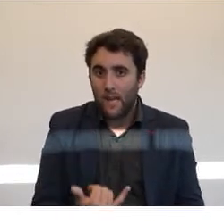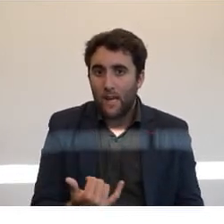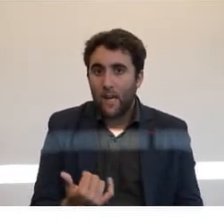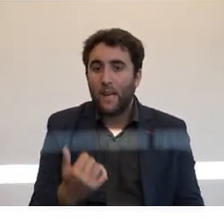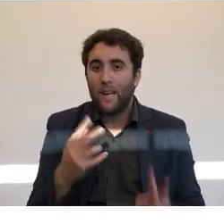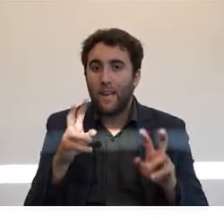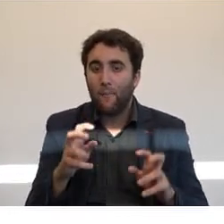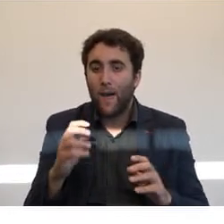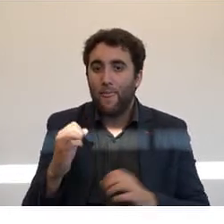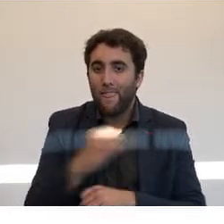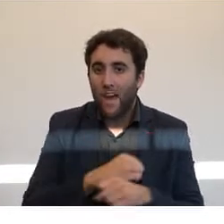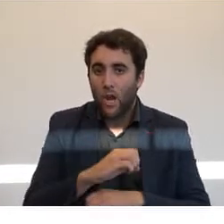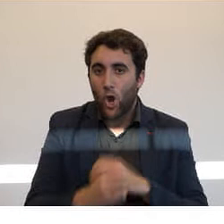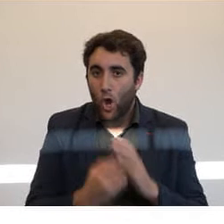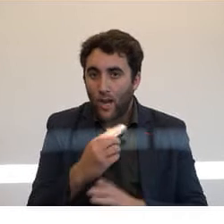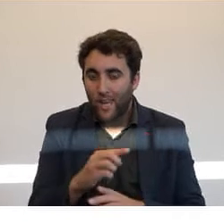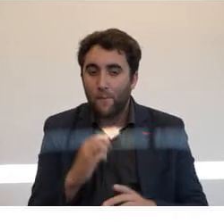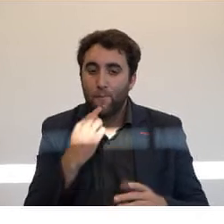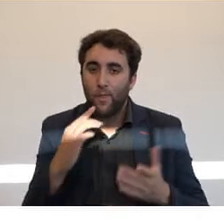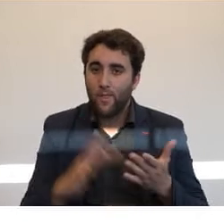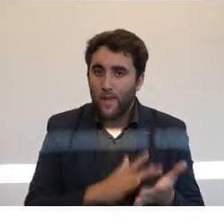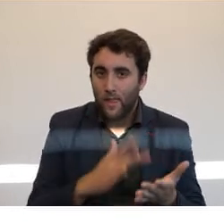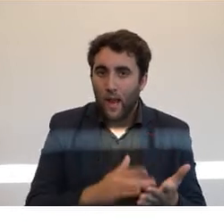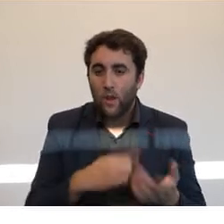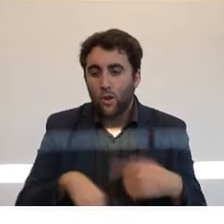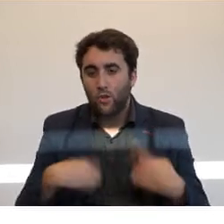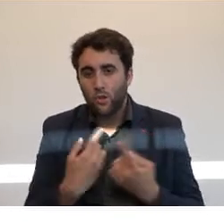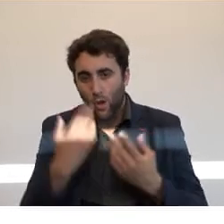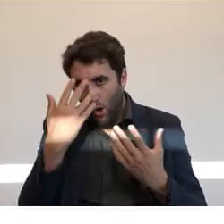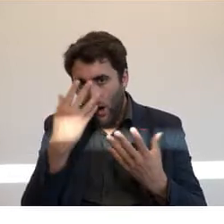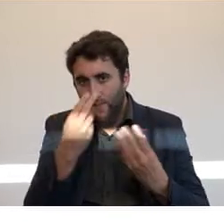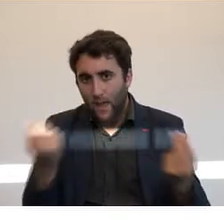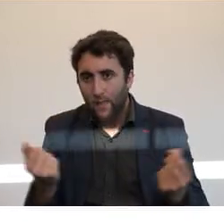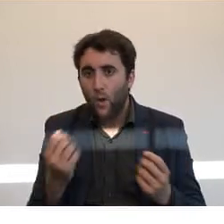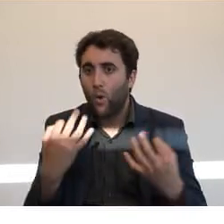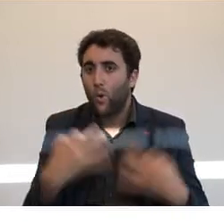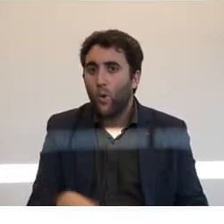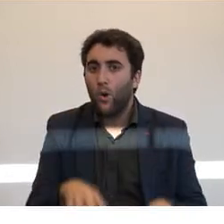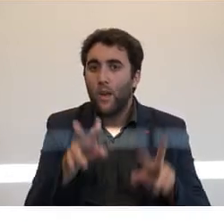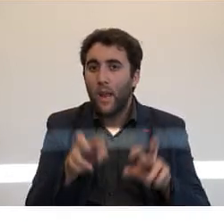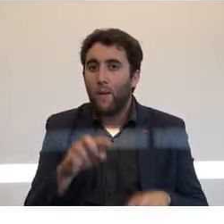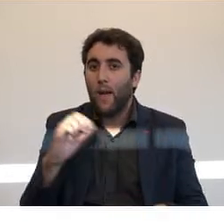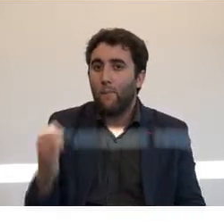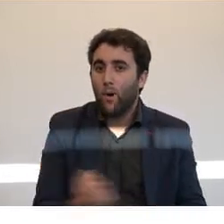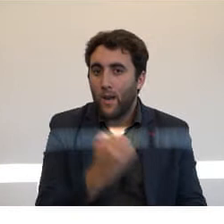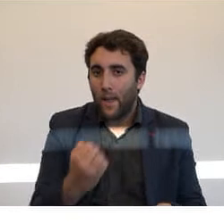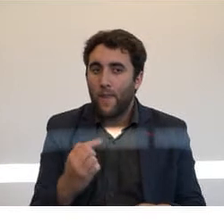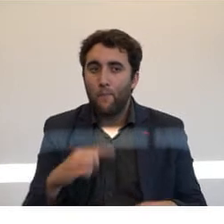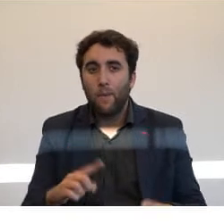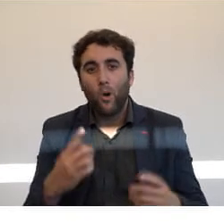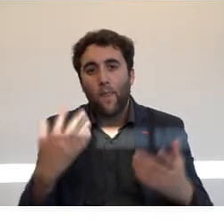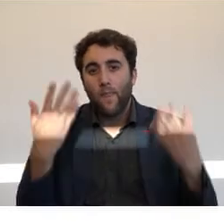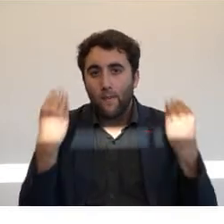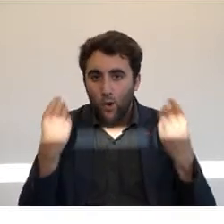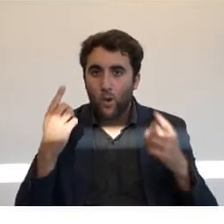la tecnología, por lo digital, nos estamos olvidando justamente de esa importancia del disfrute, del ocio,